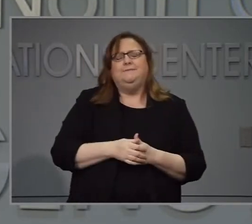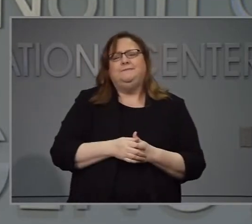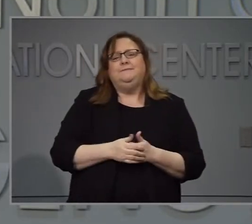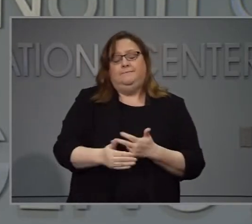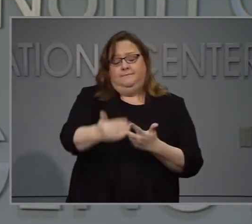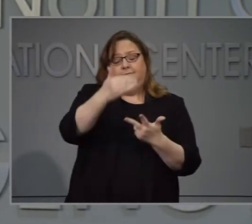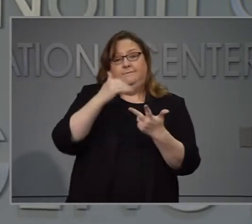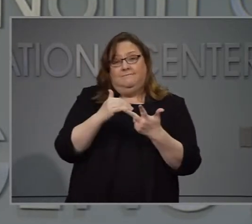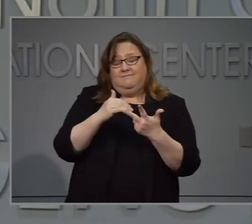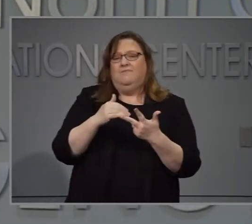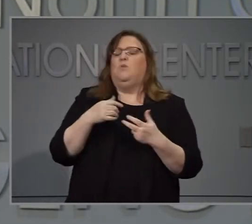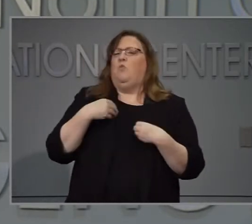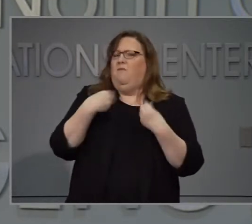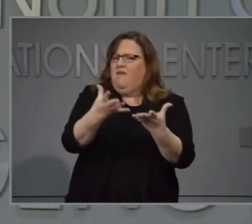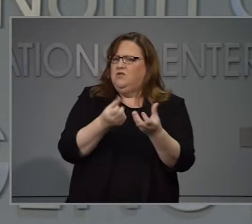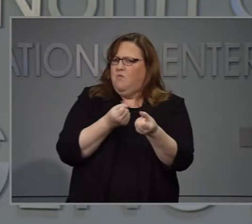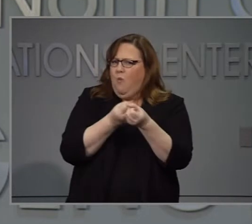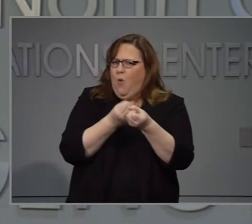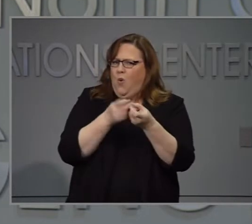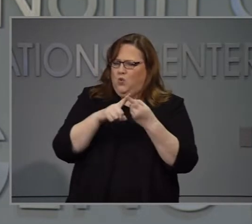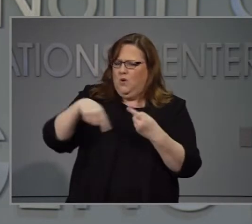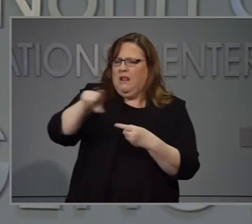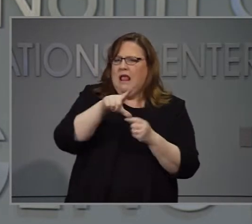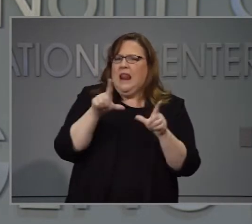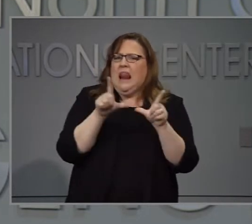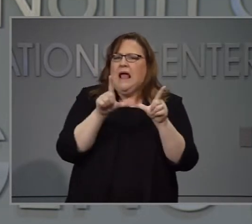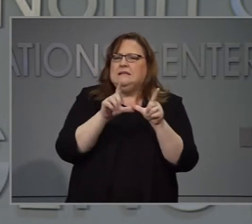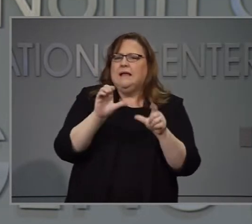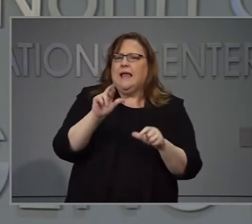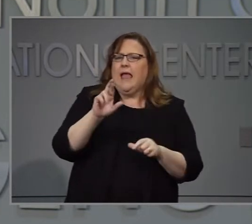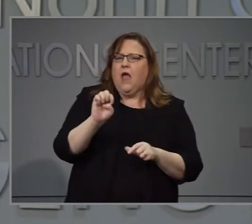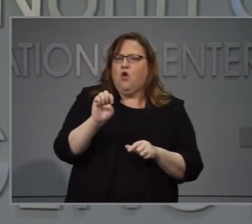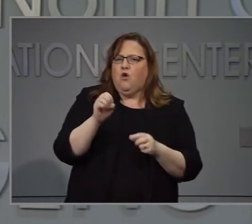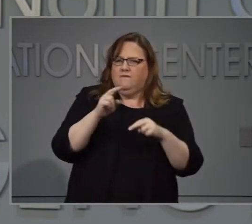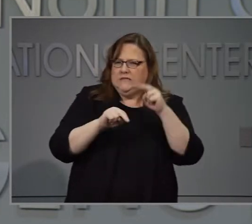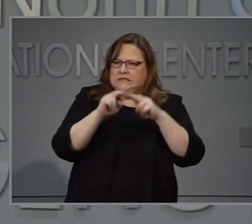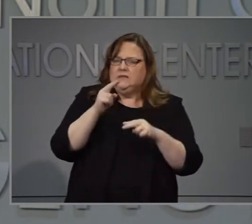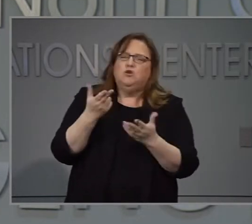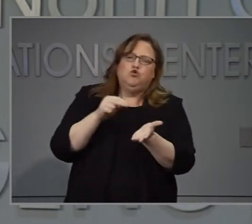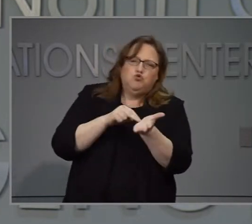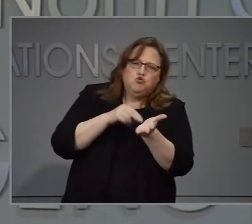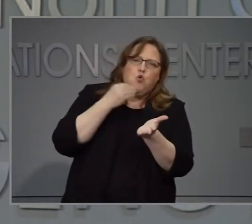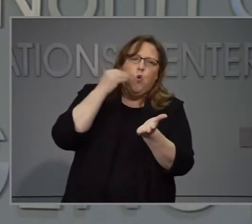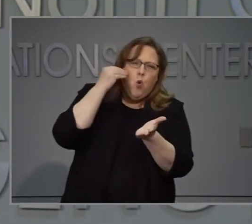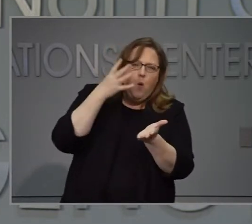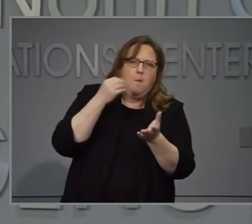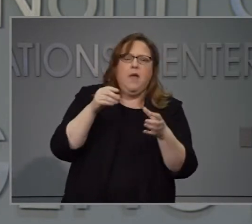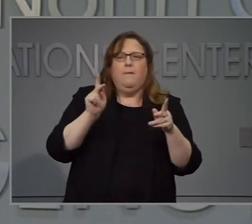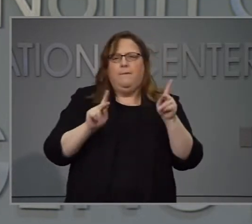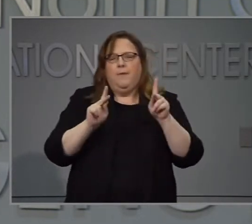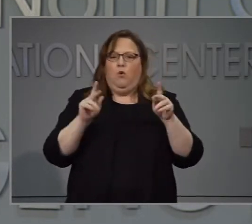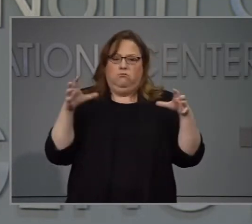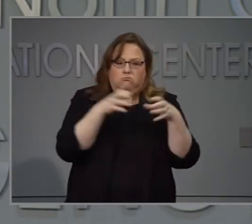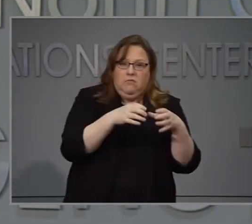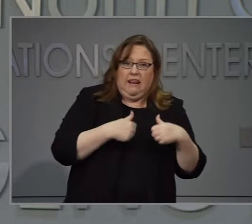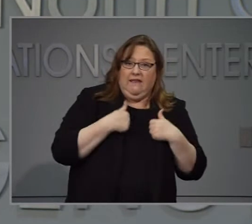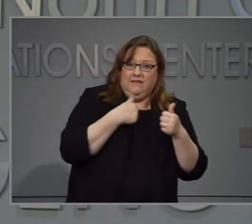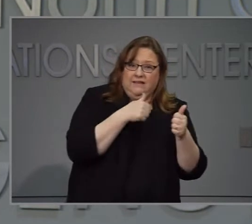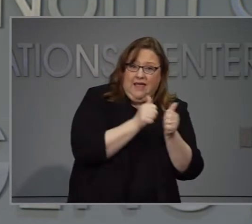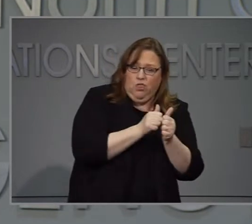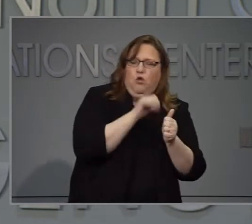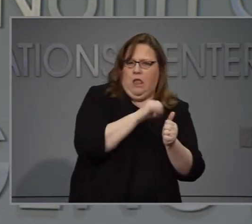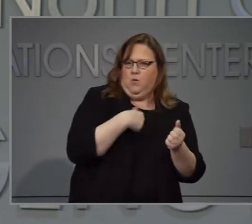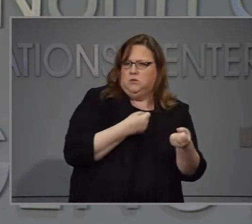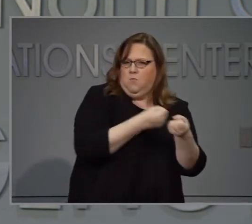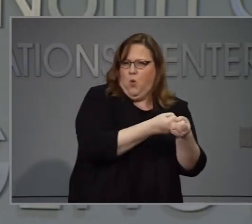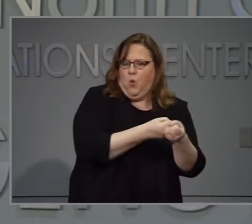de alimentos y también el soporte para fluir más personal de estos centros authority de